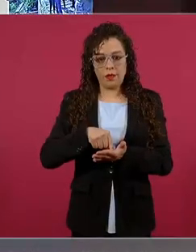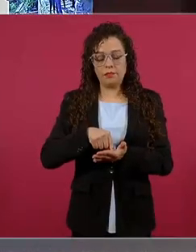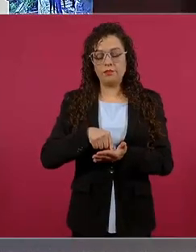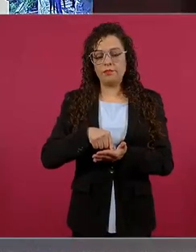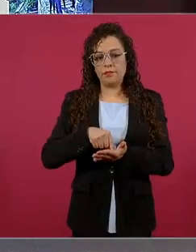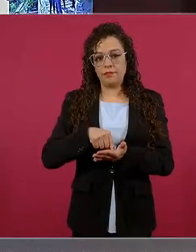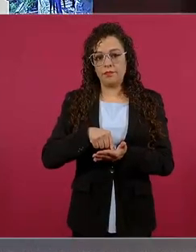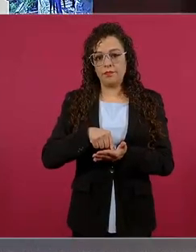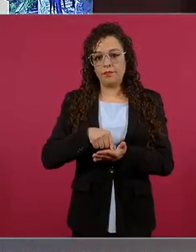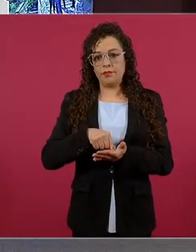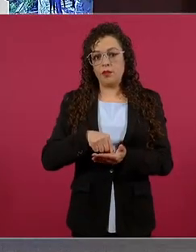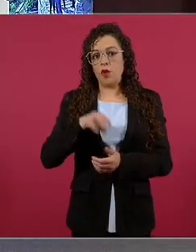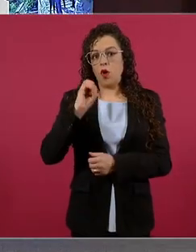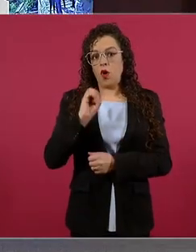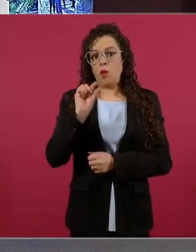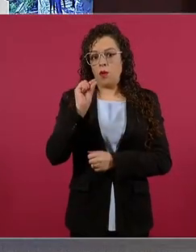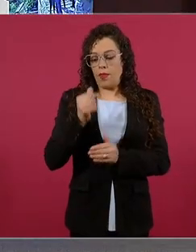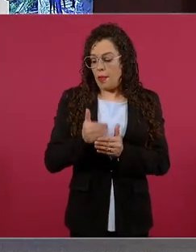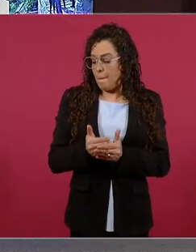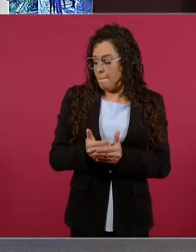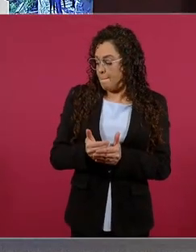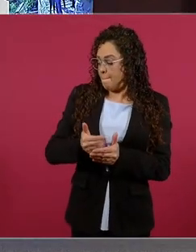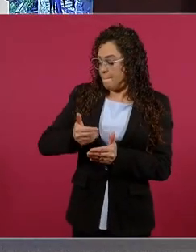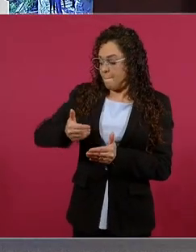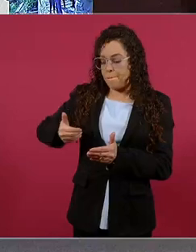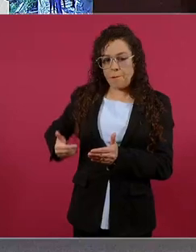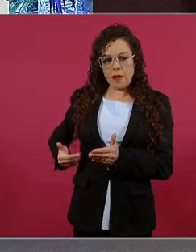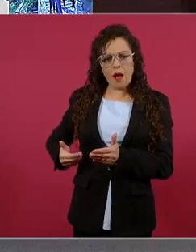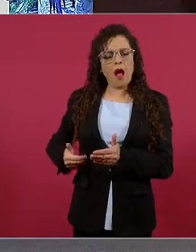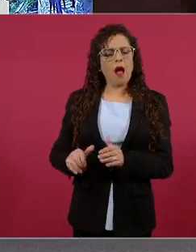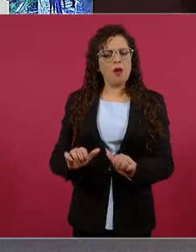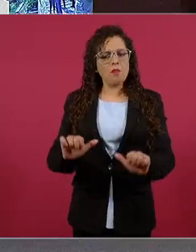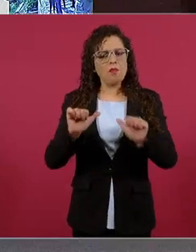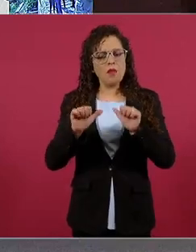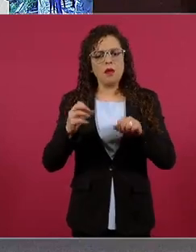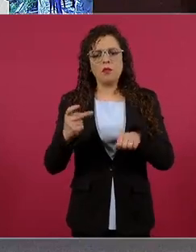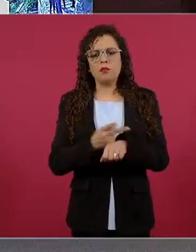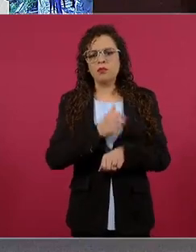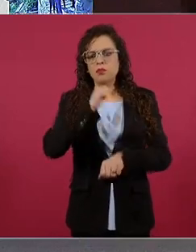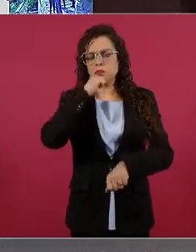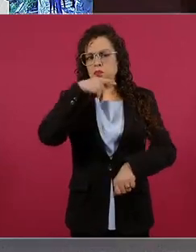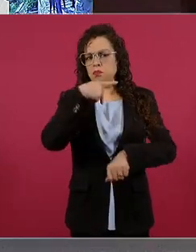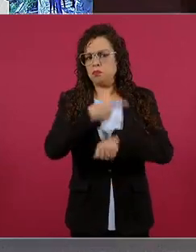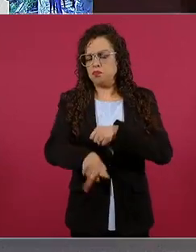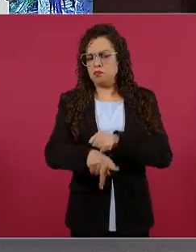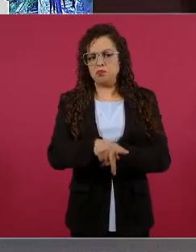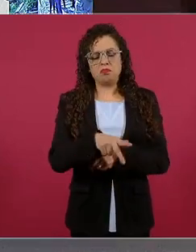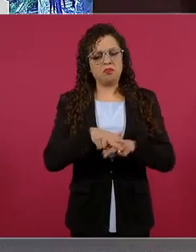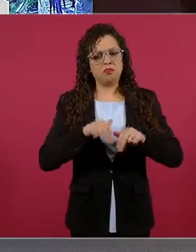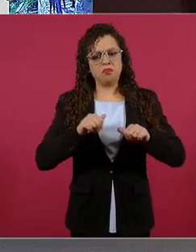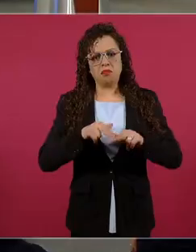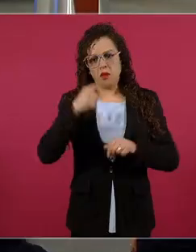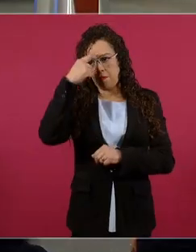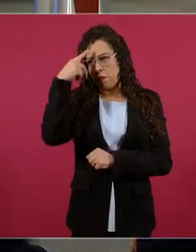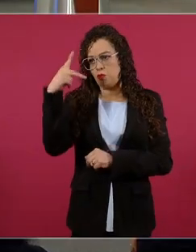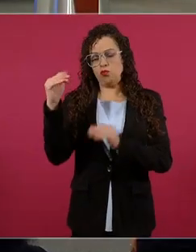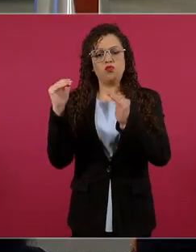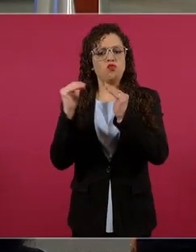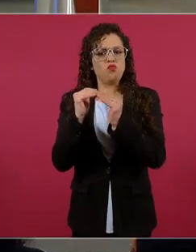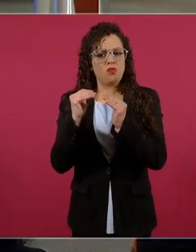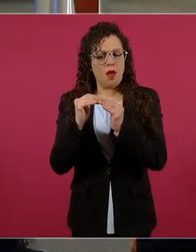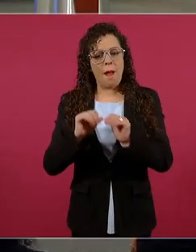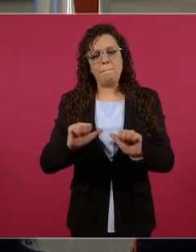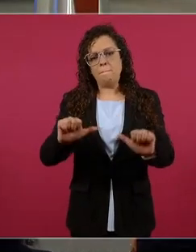podían librar este derecho de vía sin ningún tipo de riesgo para su vivienda. Y